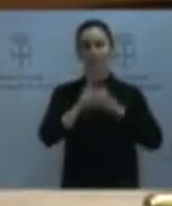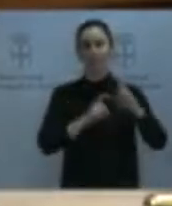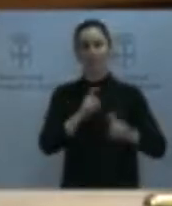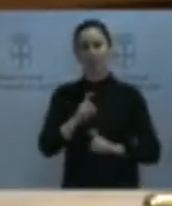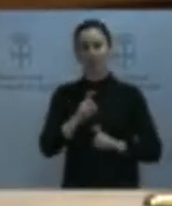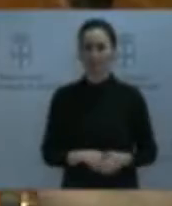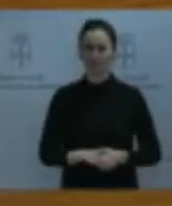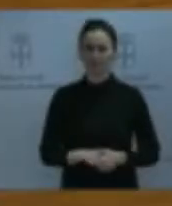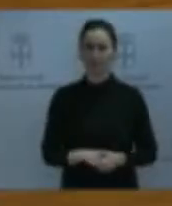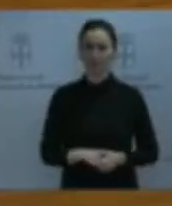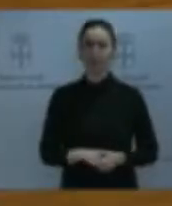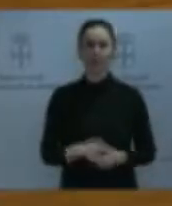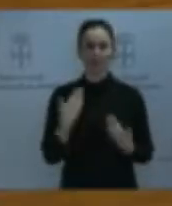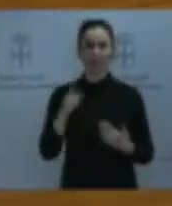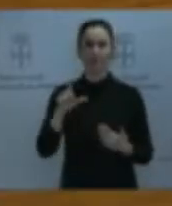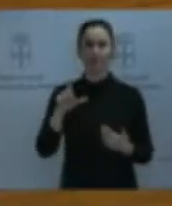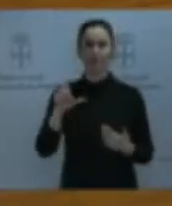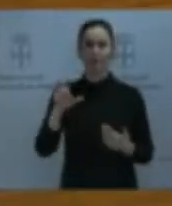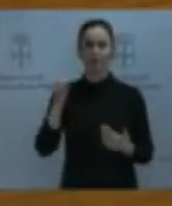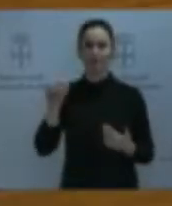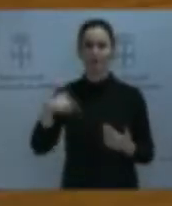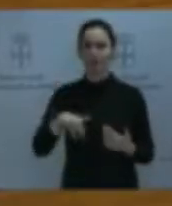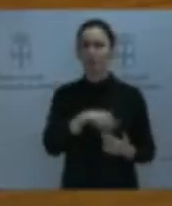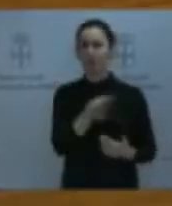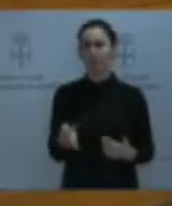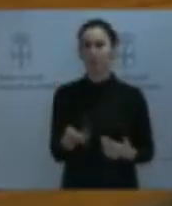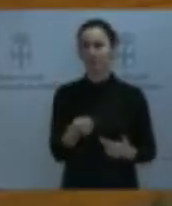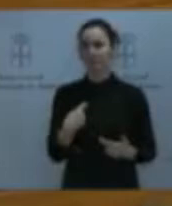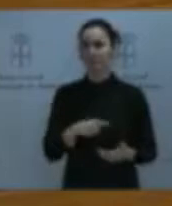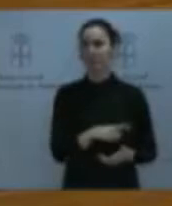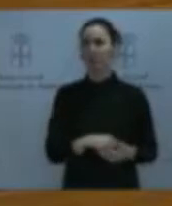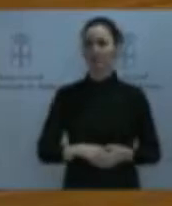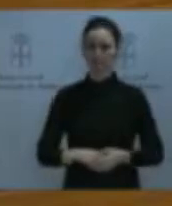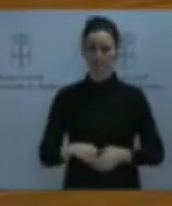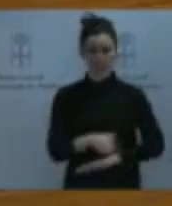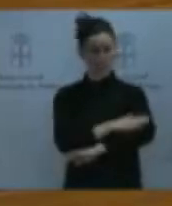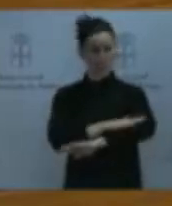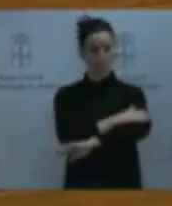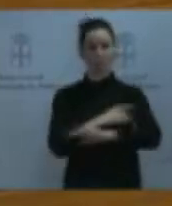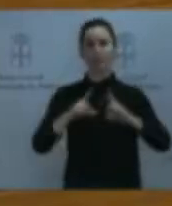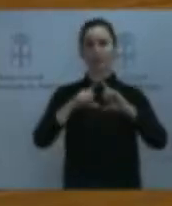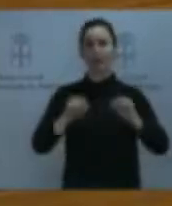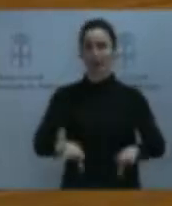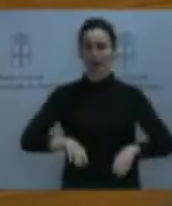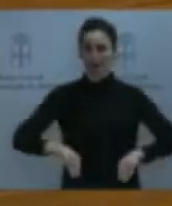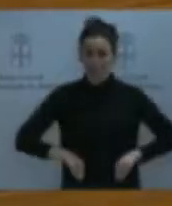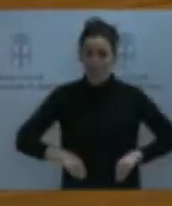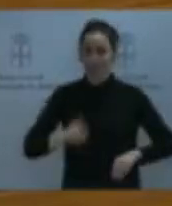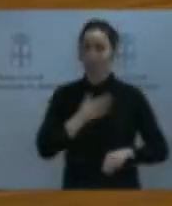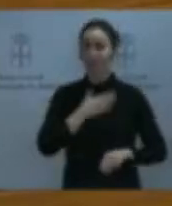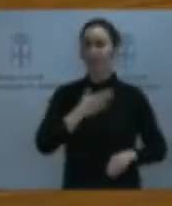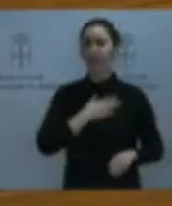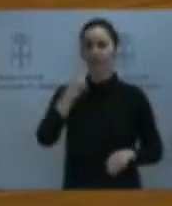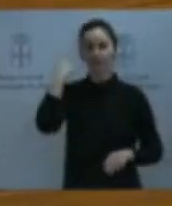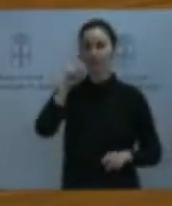próximo 8 de marzo? El Gobierno, señor diputado, el Gobierno de Asturias asume como propias esas reivindicaciones. Estoy convencido de